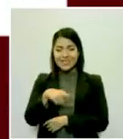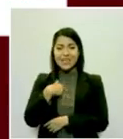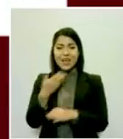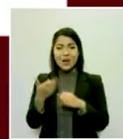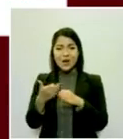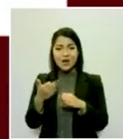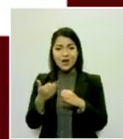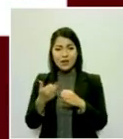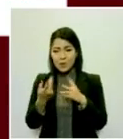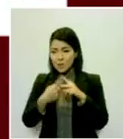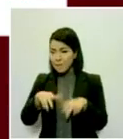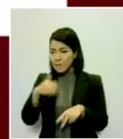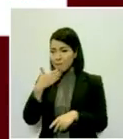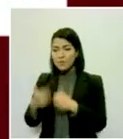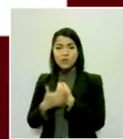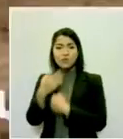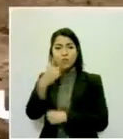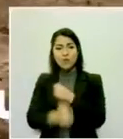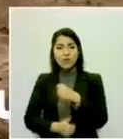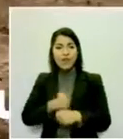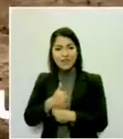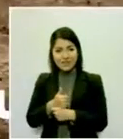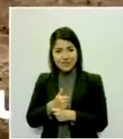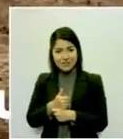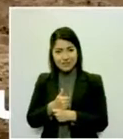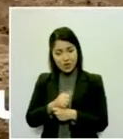de partida para el próximo año, un buen reto. Siguiente.